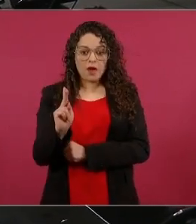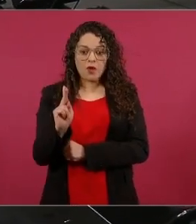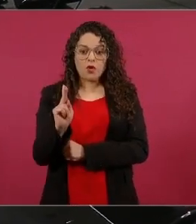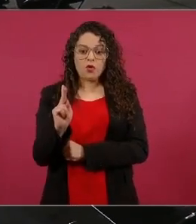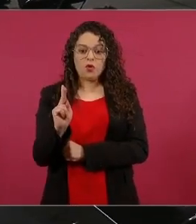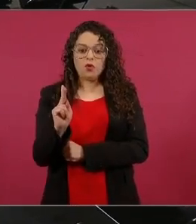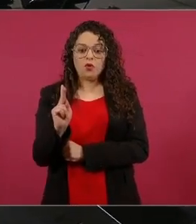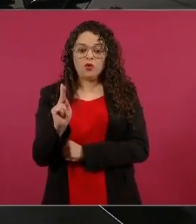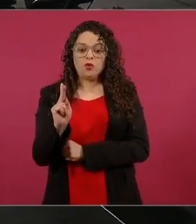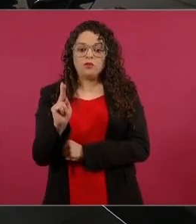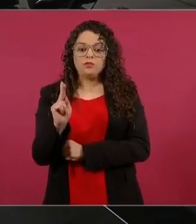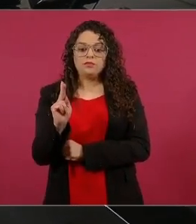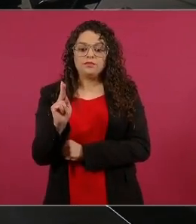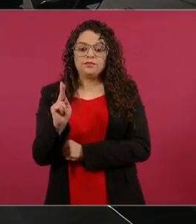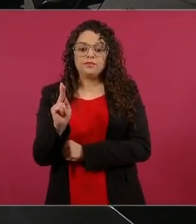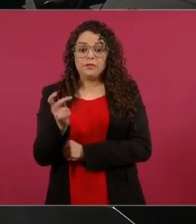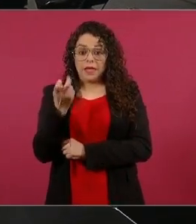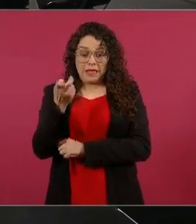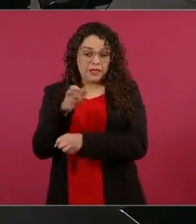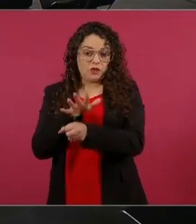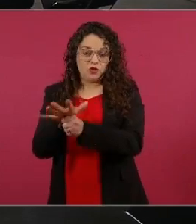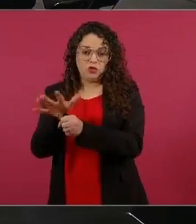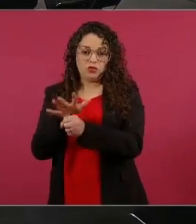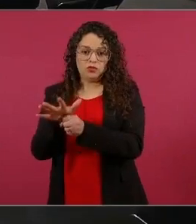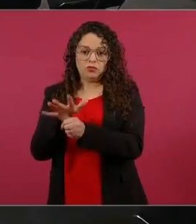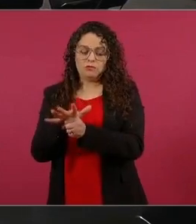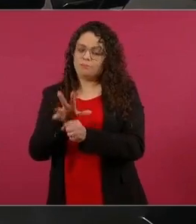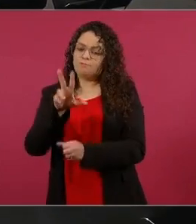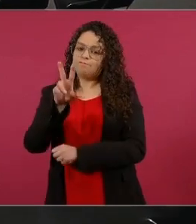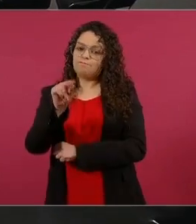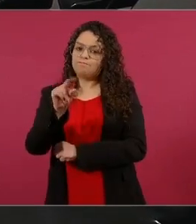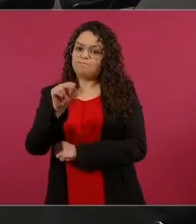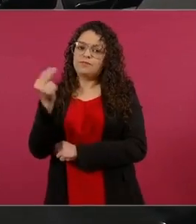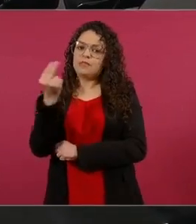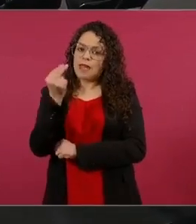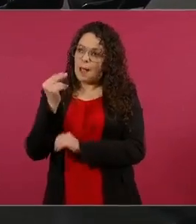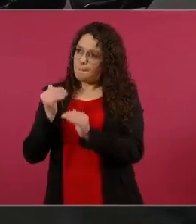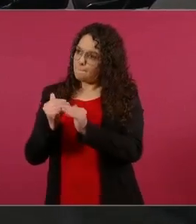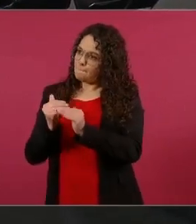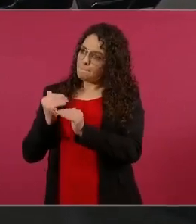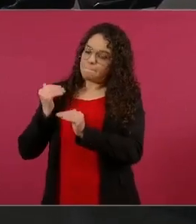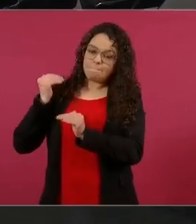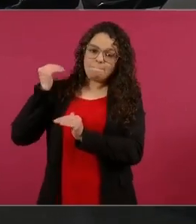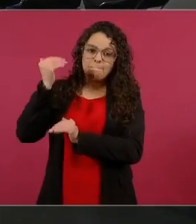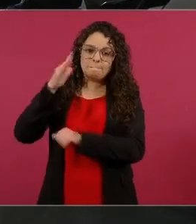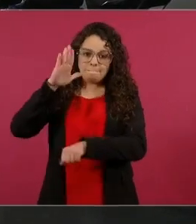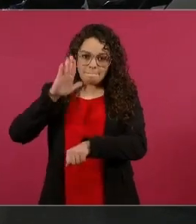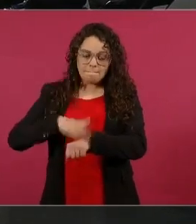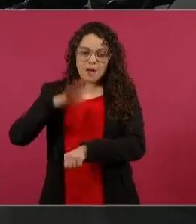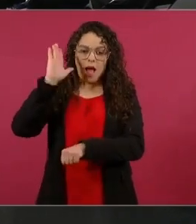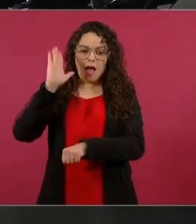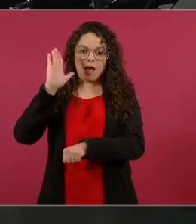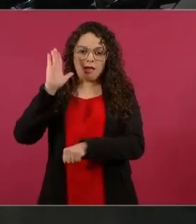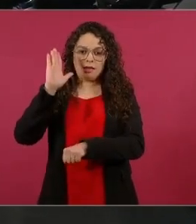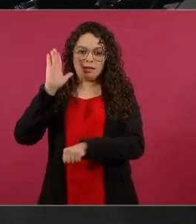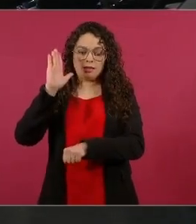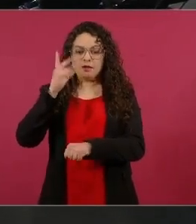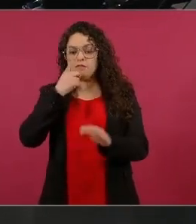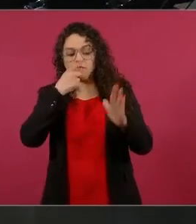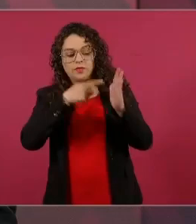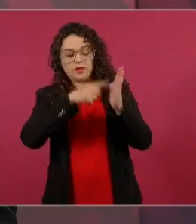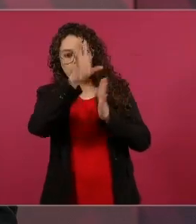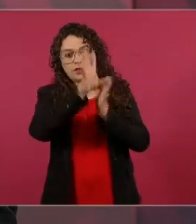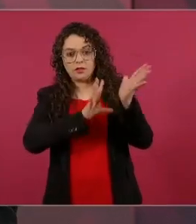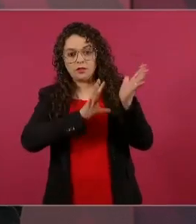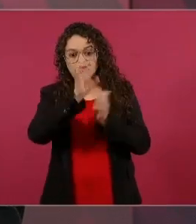porque para que una consulta sea vinculatoria de acuerdo a la